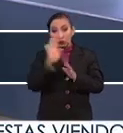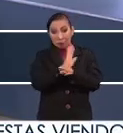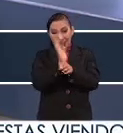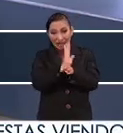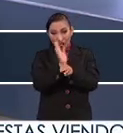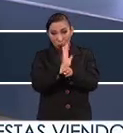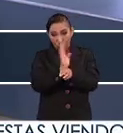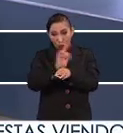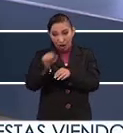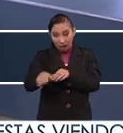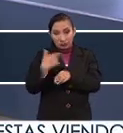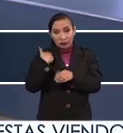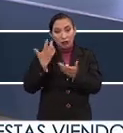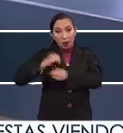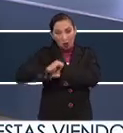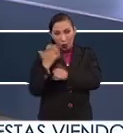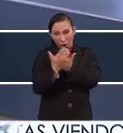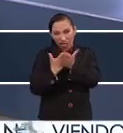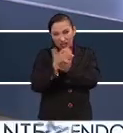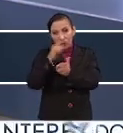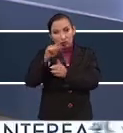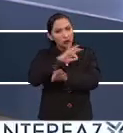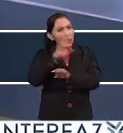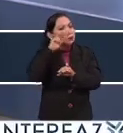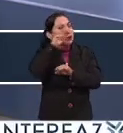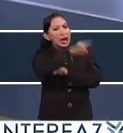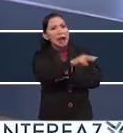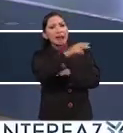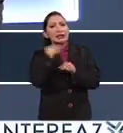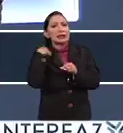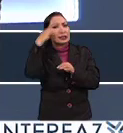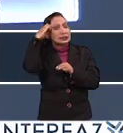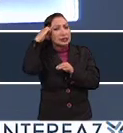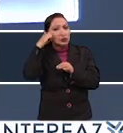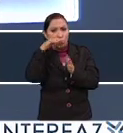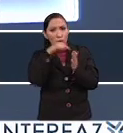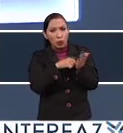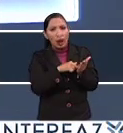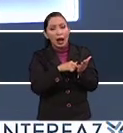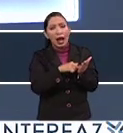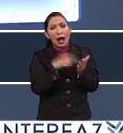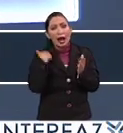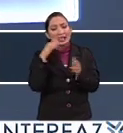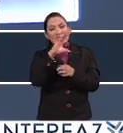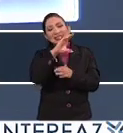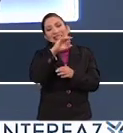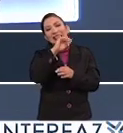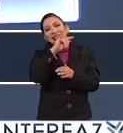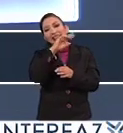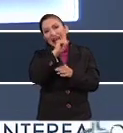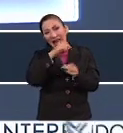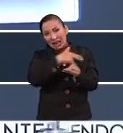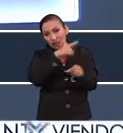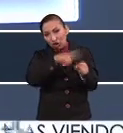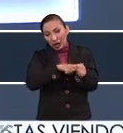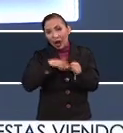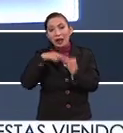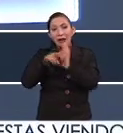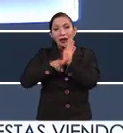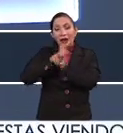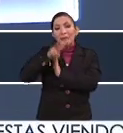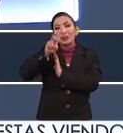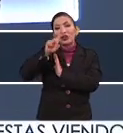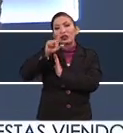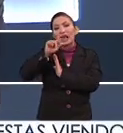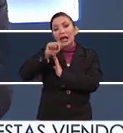películas actualmente las puede ir a ver todo el mundo en estaciones. Es un espacio muy bonito en la Cineteca Nacional, la Biblioteca Digital